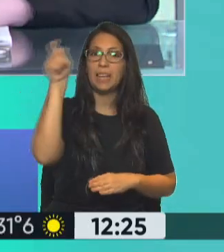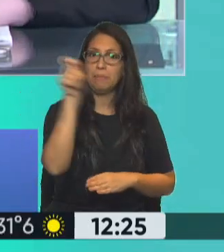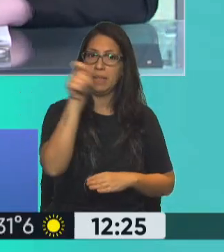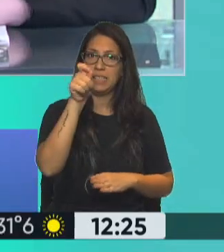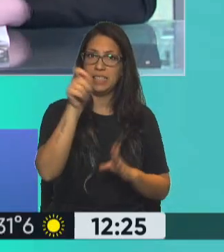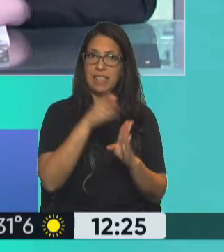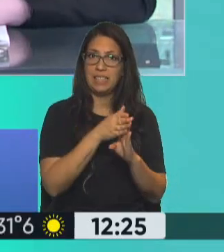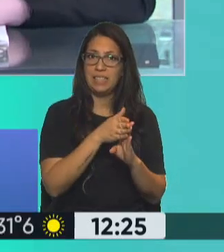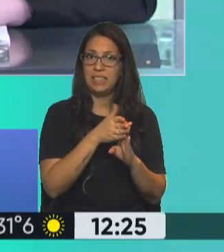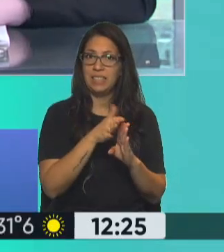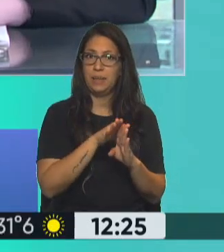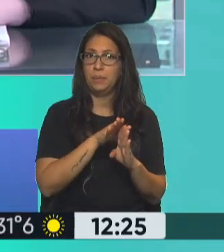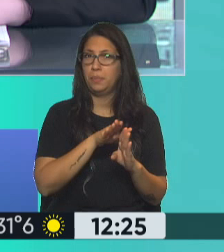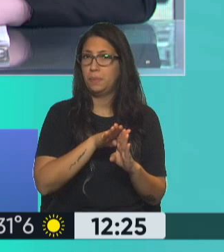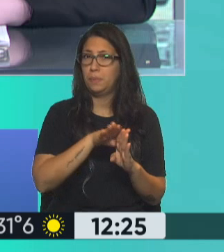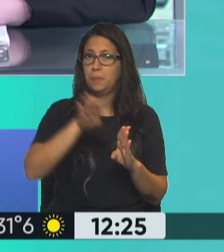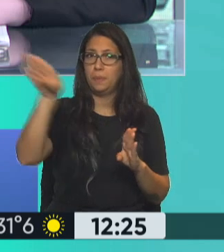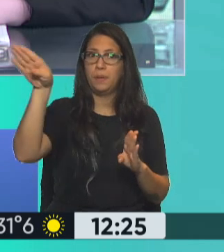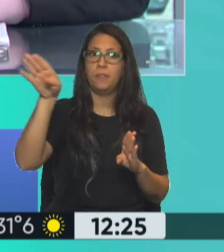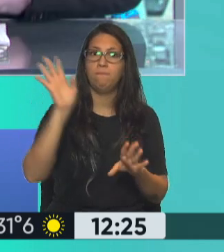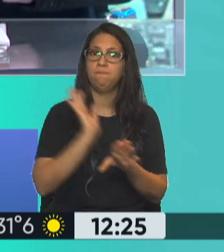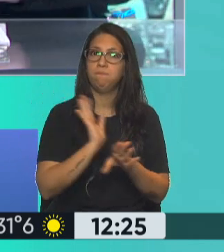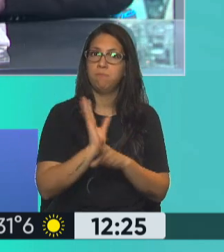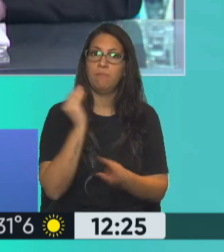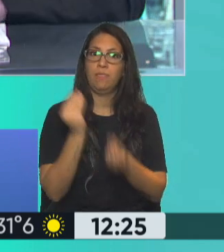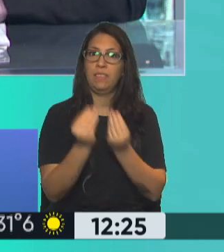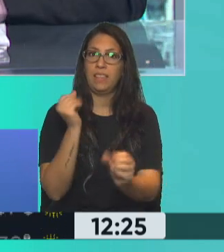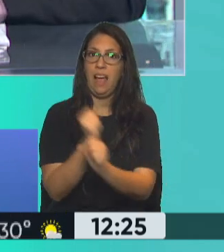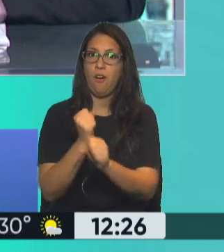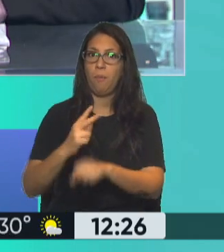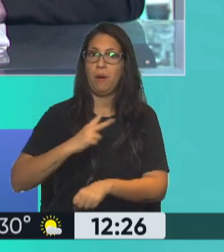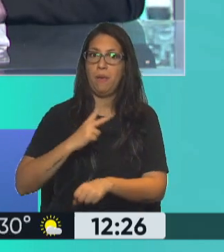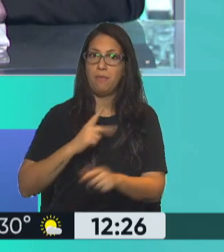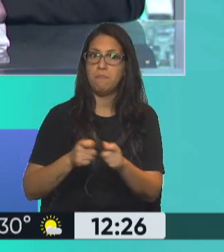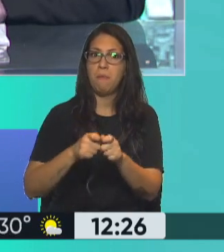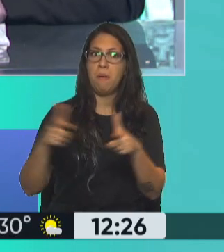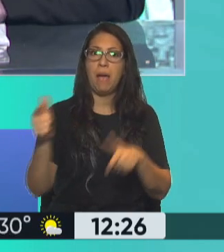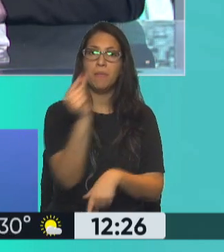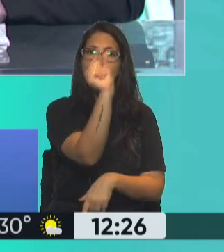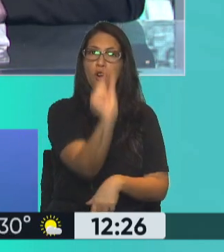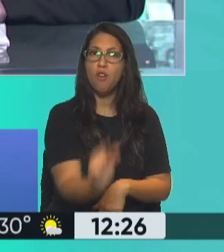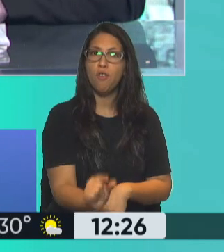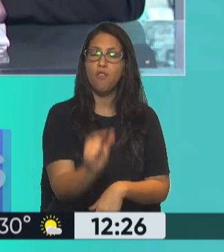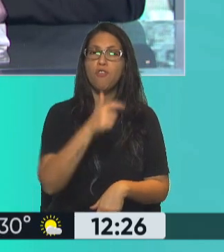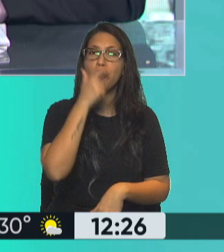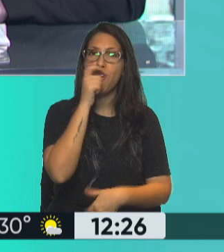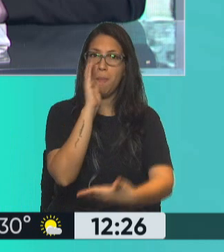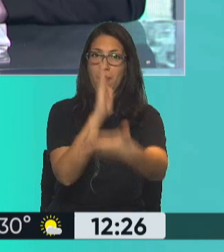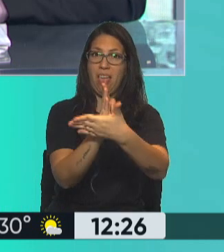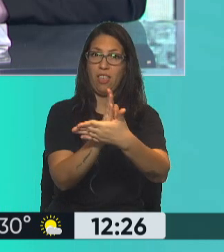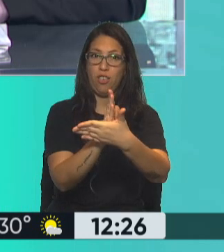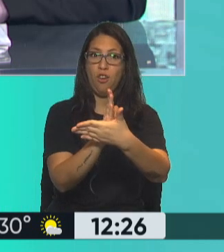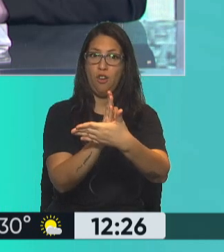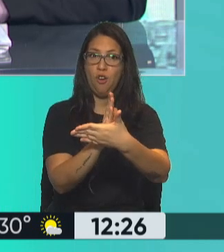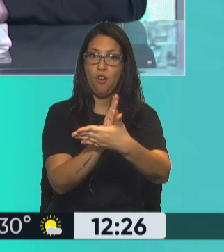marcando de recuperación del empleo privado. La línea roja del medio, que es el punto más bajo,